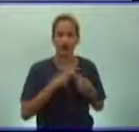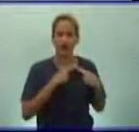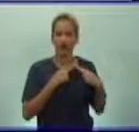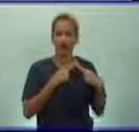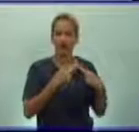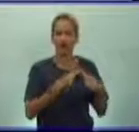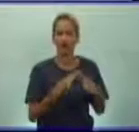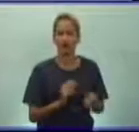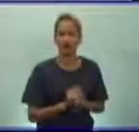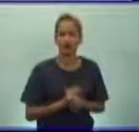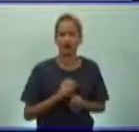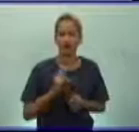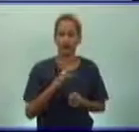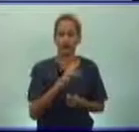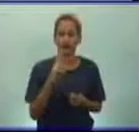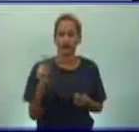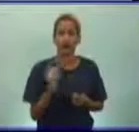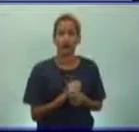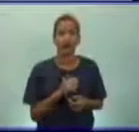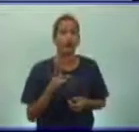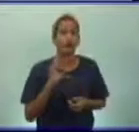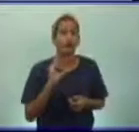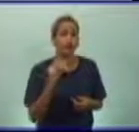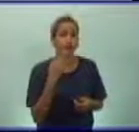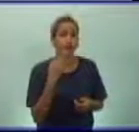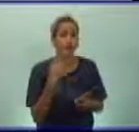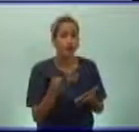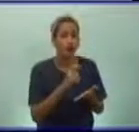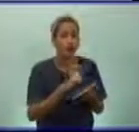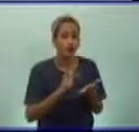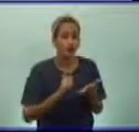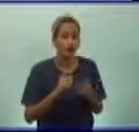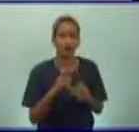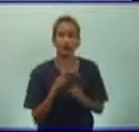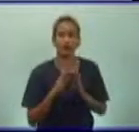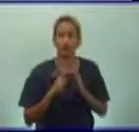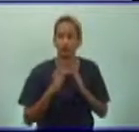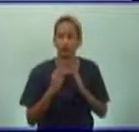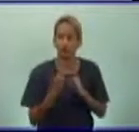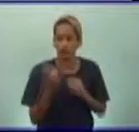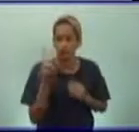letra, me refiero a todos los aspectos.